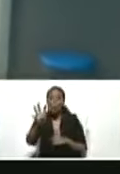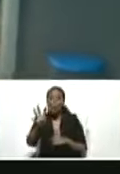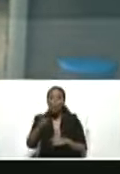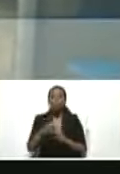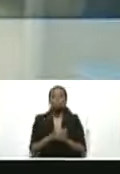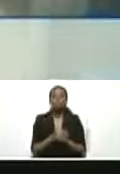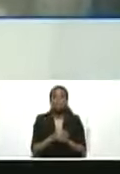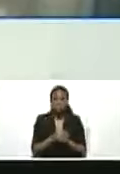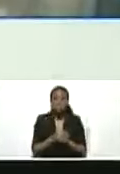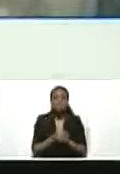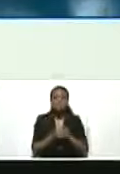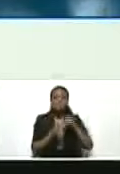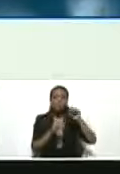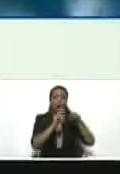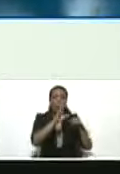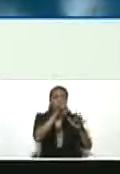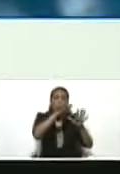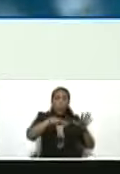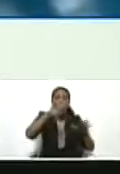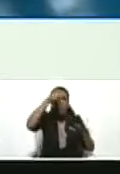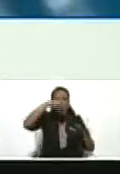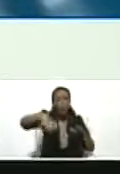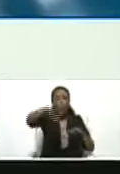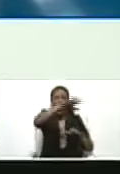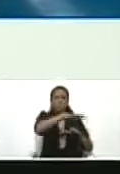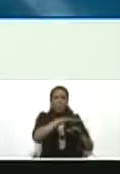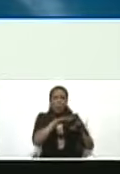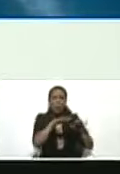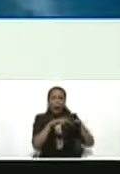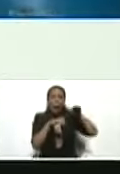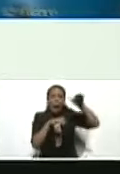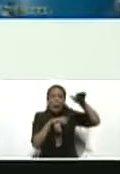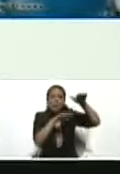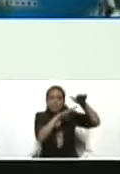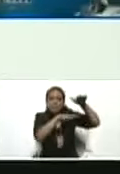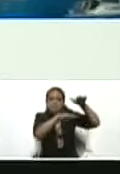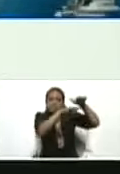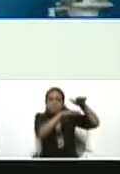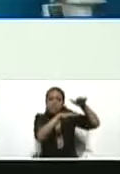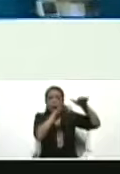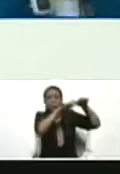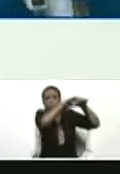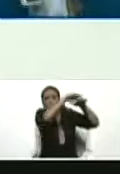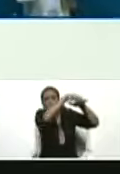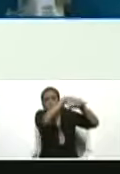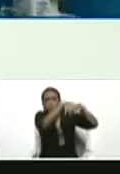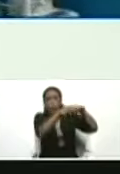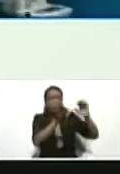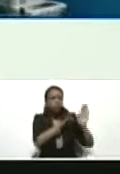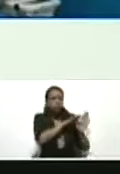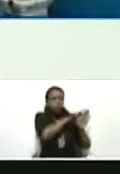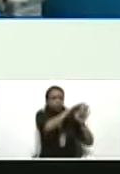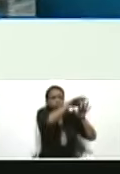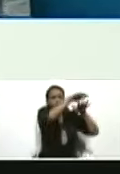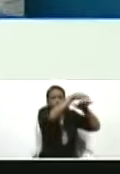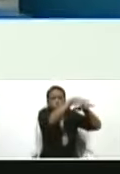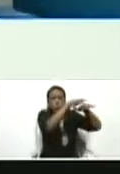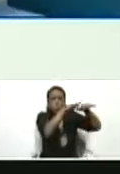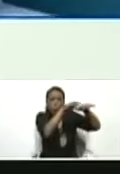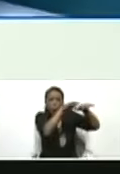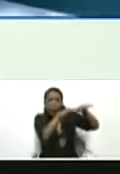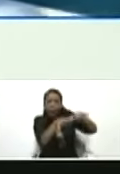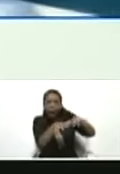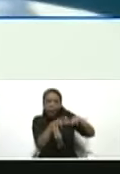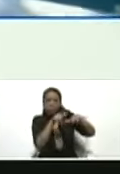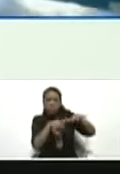parte alta de Valera verdad s muy bonita una parte alta de Valera muy bonita veníamos